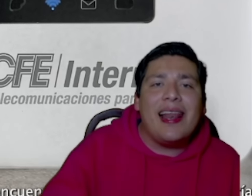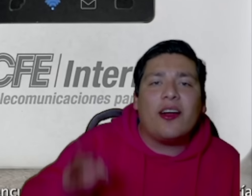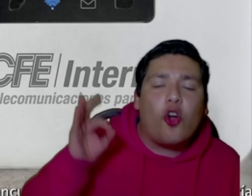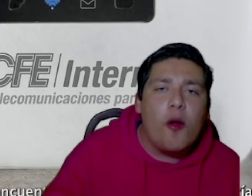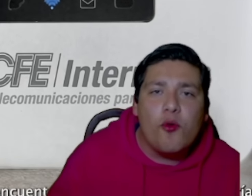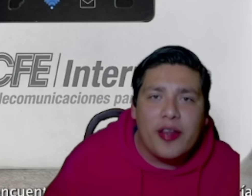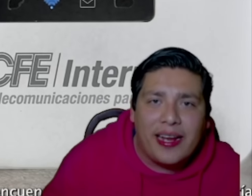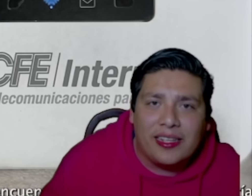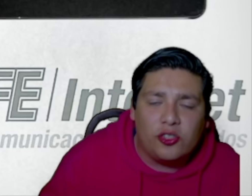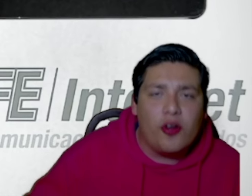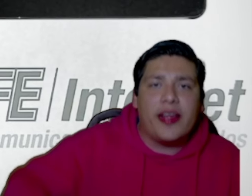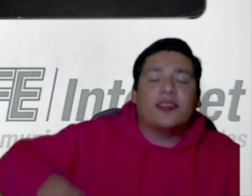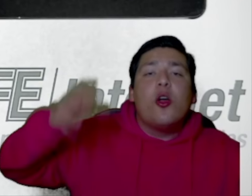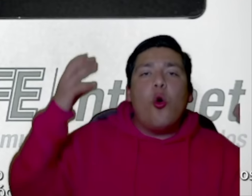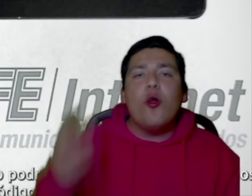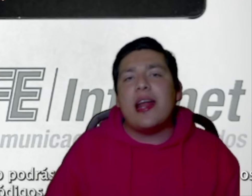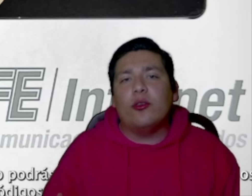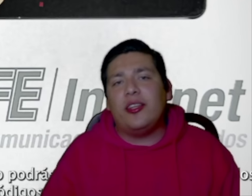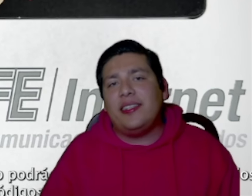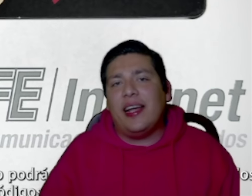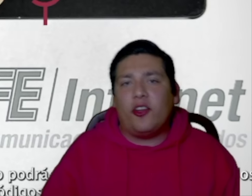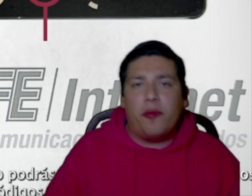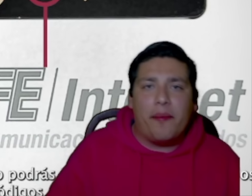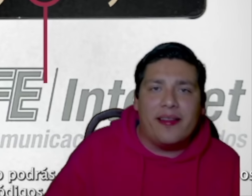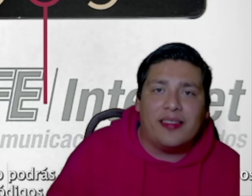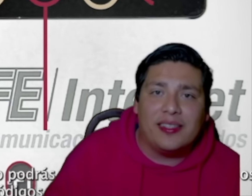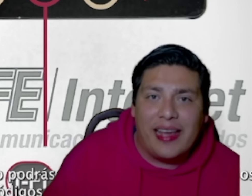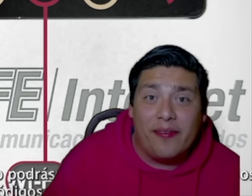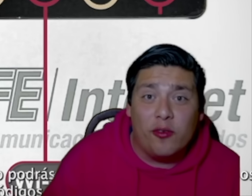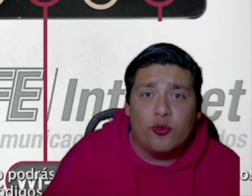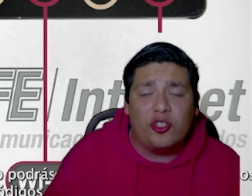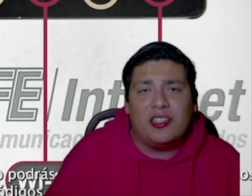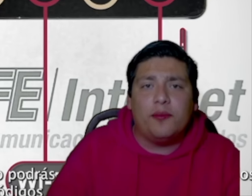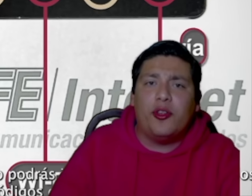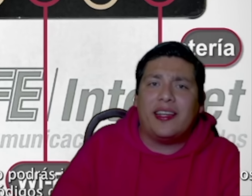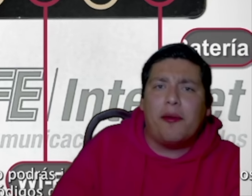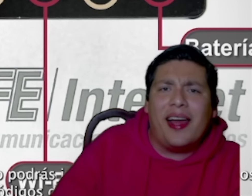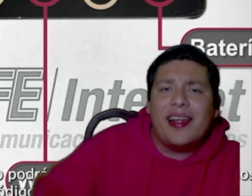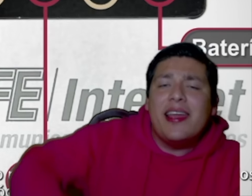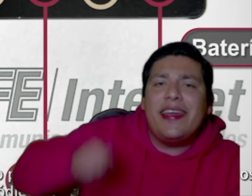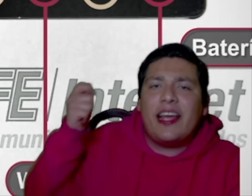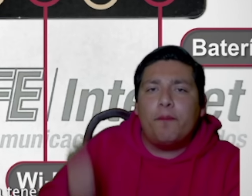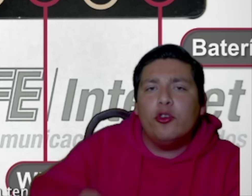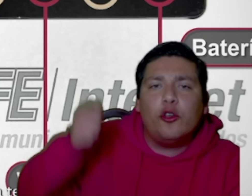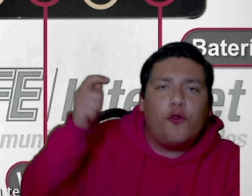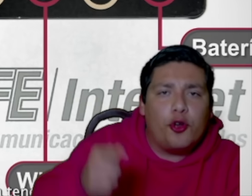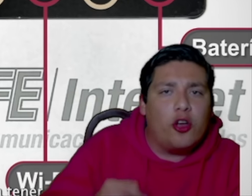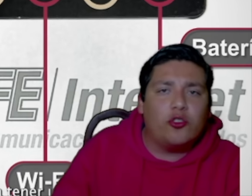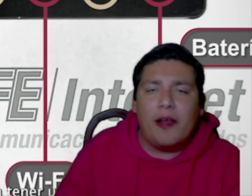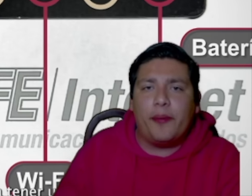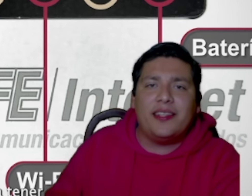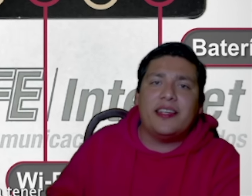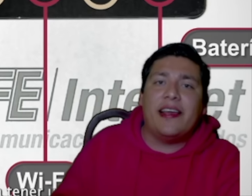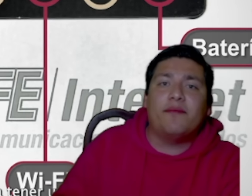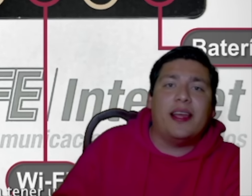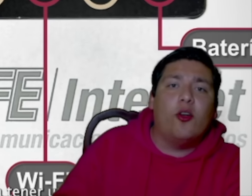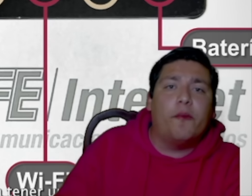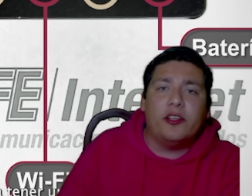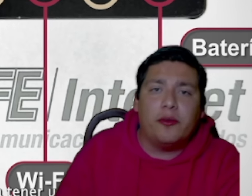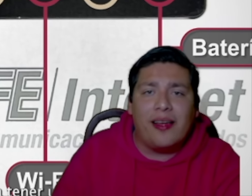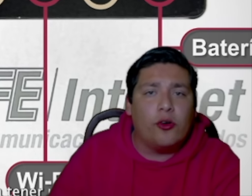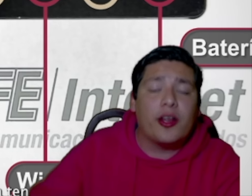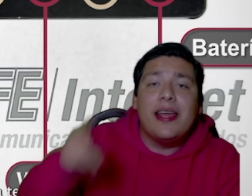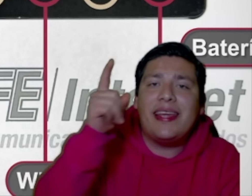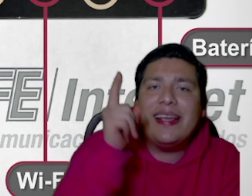de Telecomunicaciones. Una noticia que obviamente está dando muchísimo de qué hablar y que puso furioso al